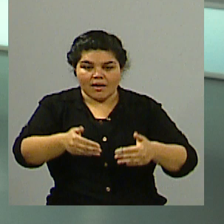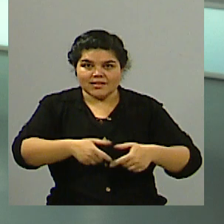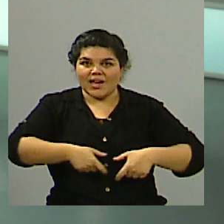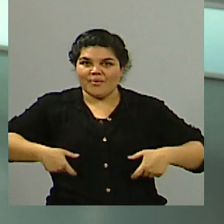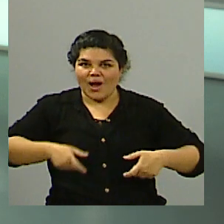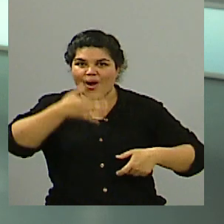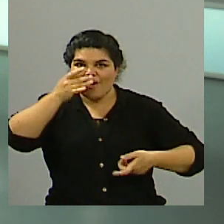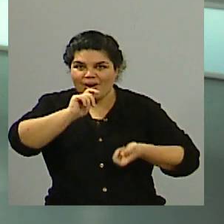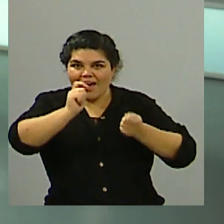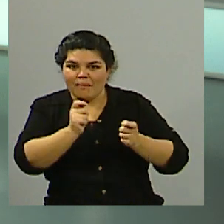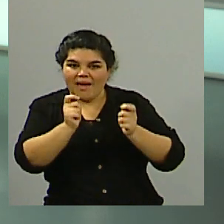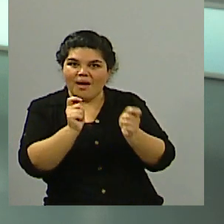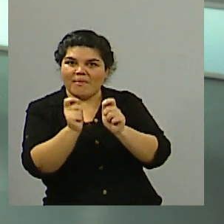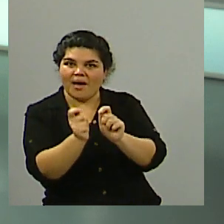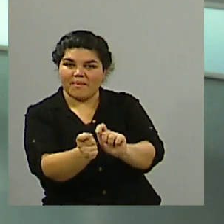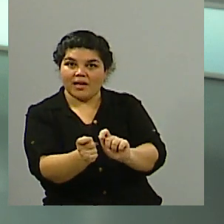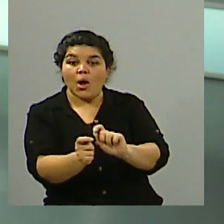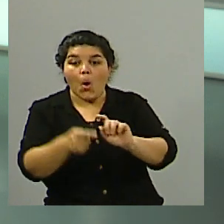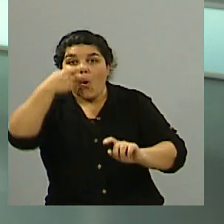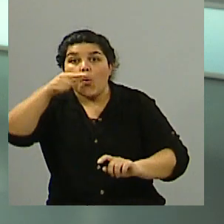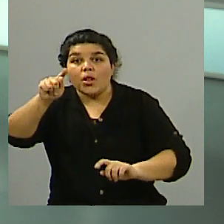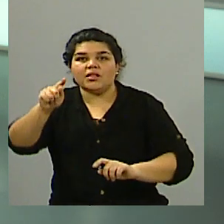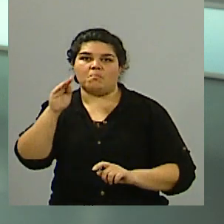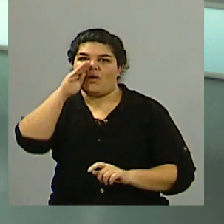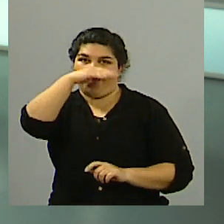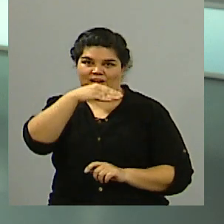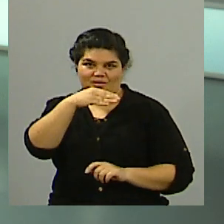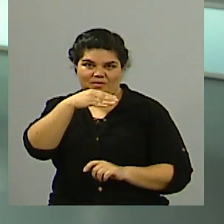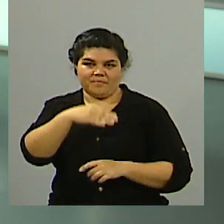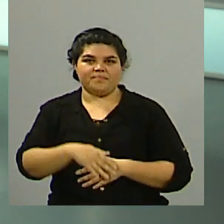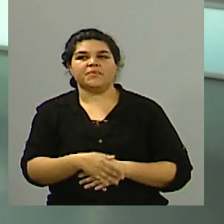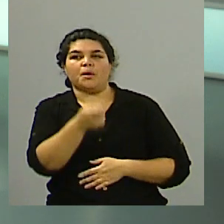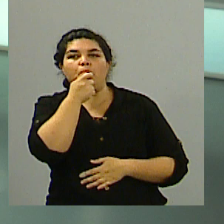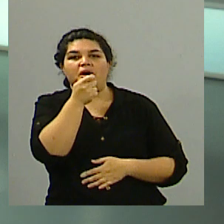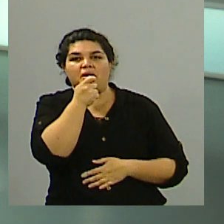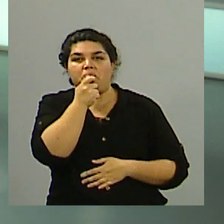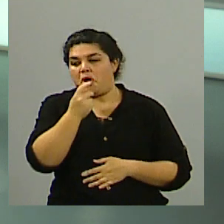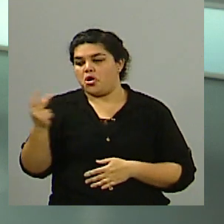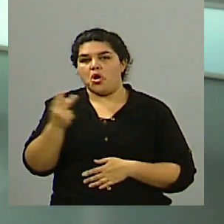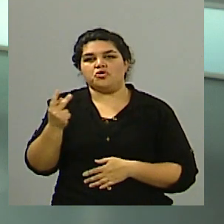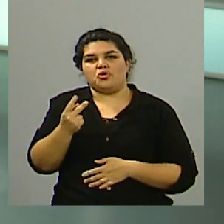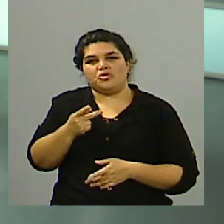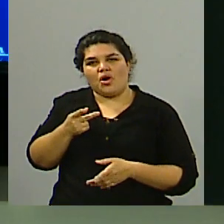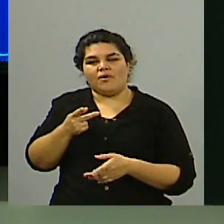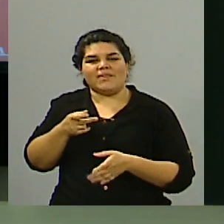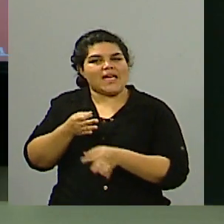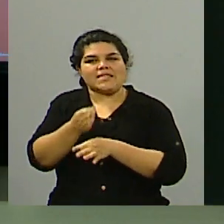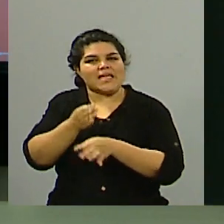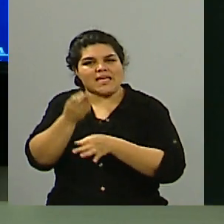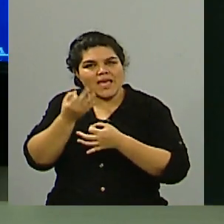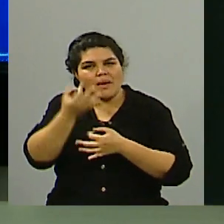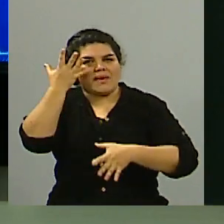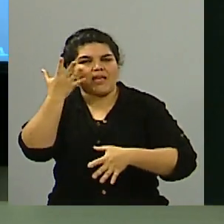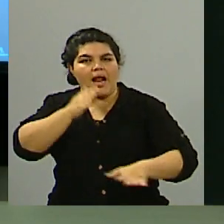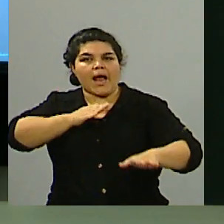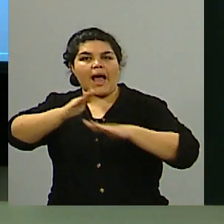siempre, es negro, con algunas salvedades. Yo te voy a hablar de nuestro estilo, de nuestra escuela, porque hay muchas ramas de